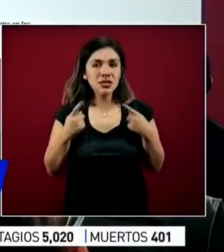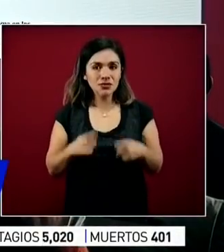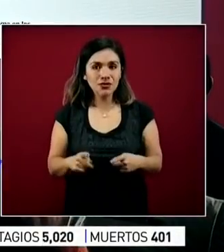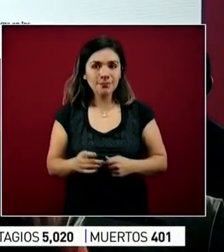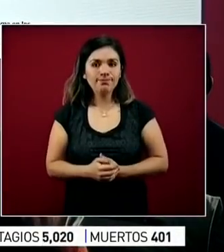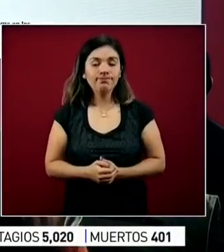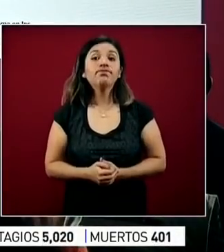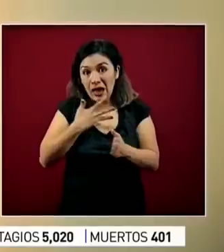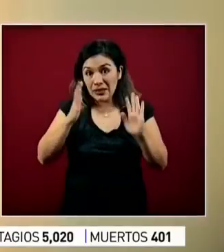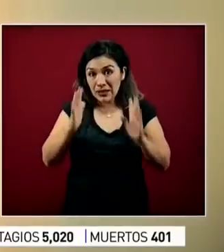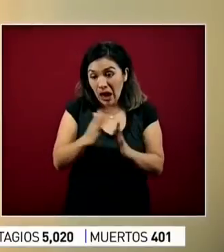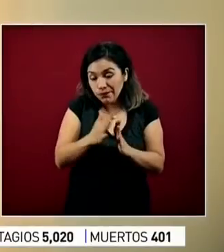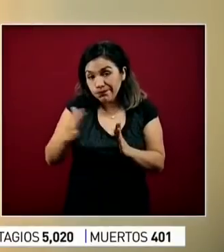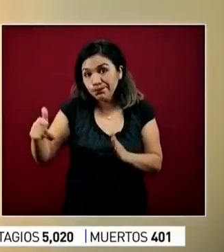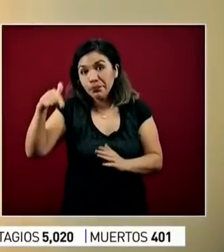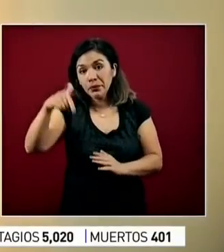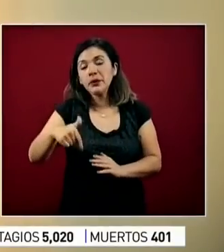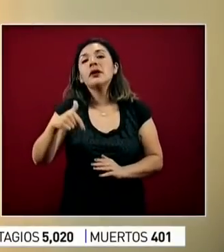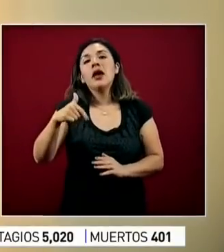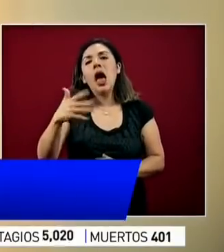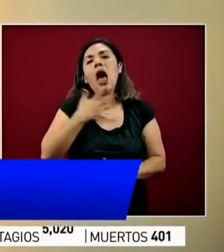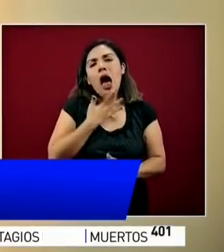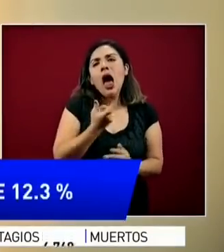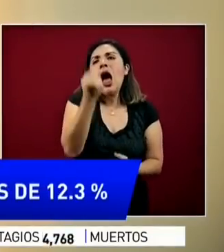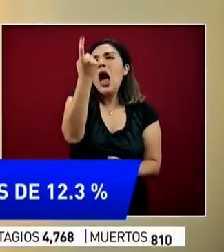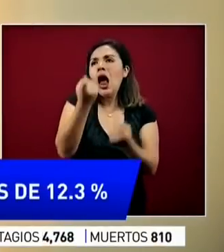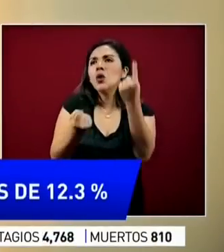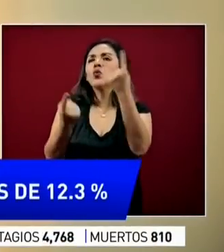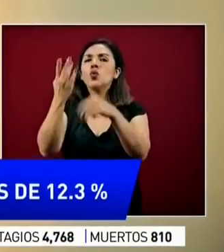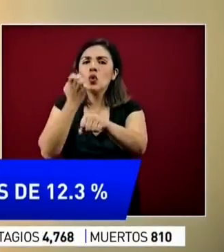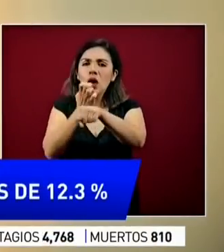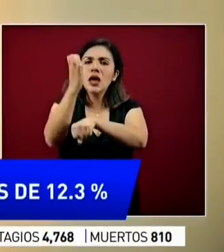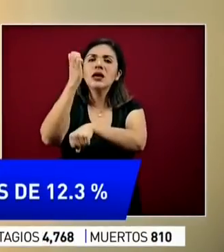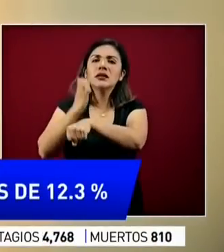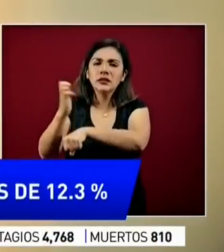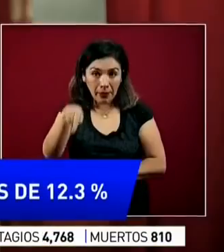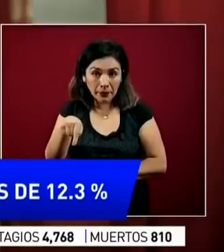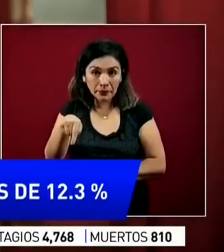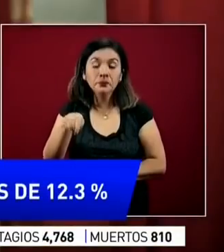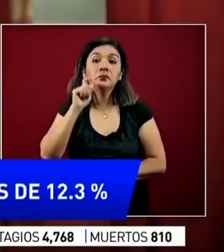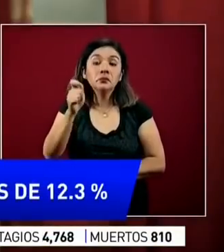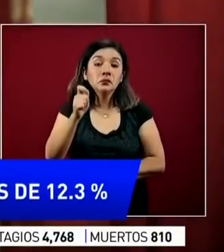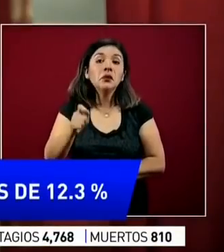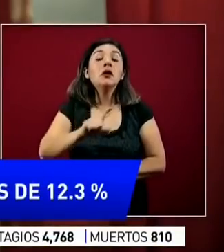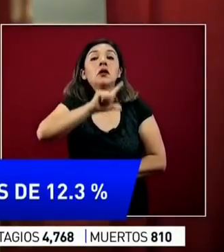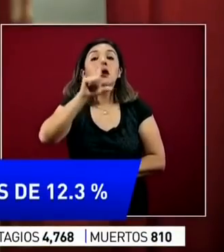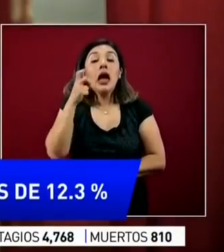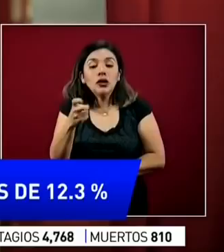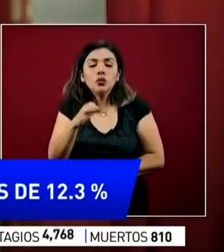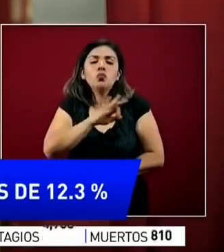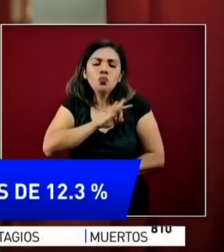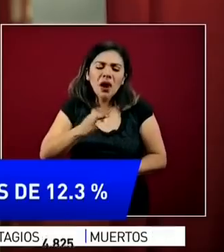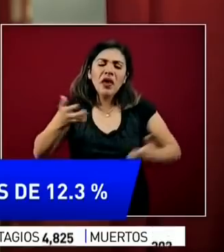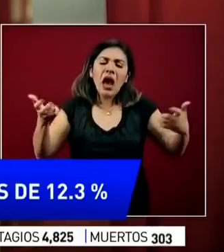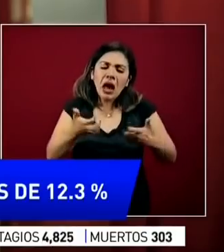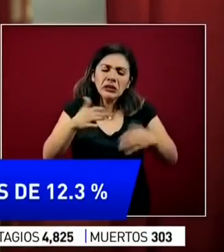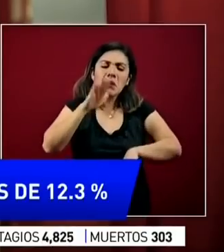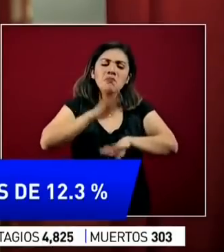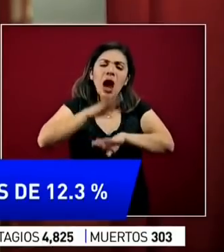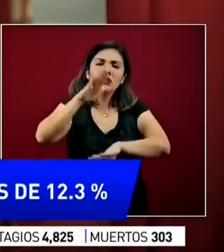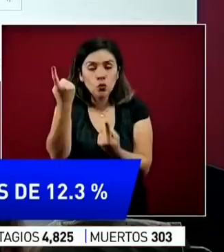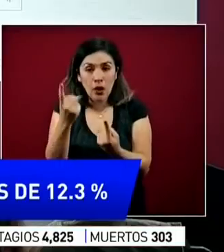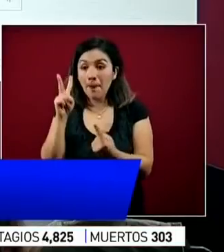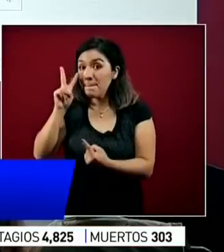24,324. La tasa de letalidad de la enfermedad en el país es de 12.3%, mientras que la global se ubica en